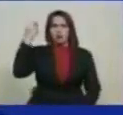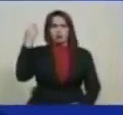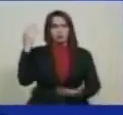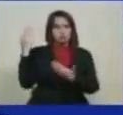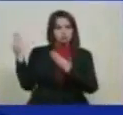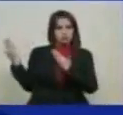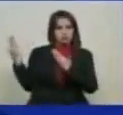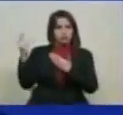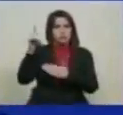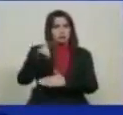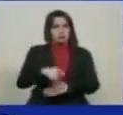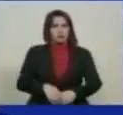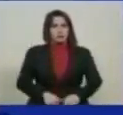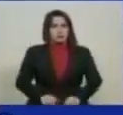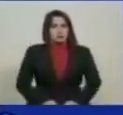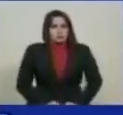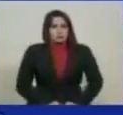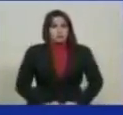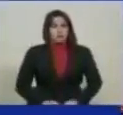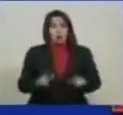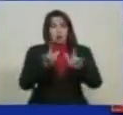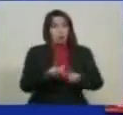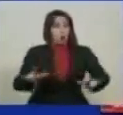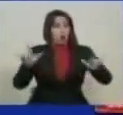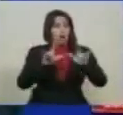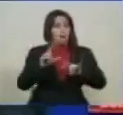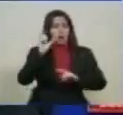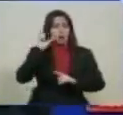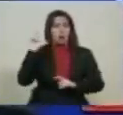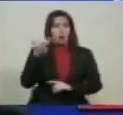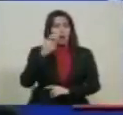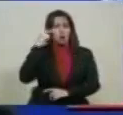En Guárico y Apure lo quieren, ¿verdad?